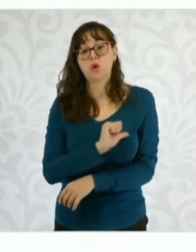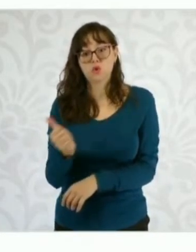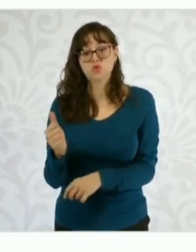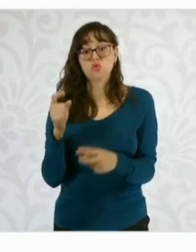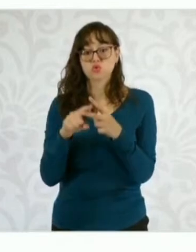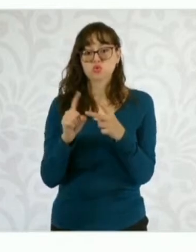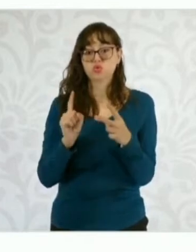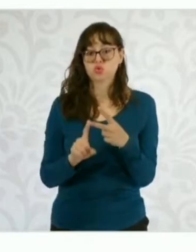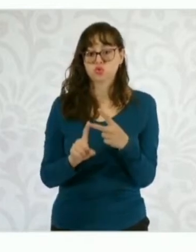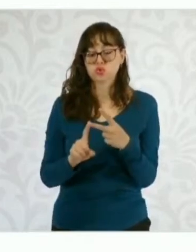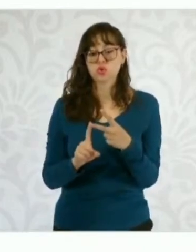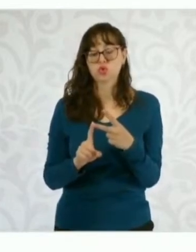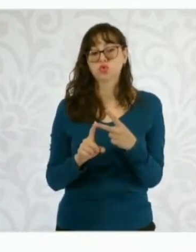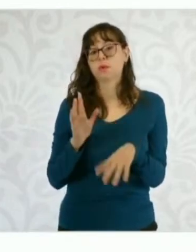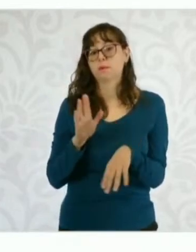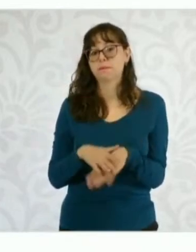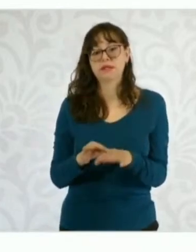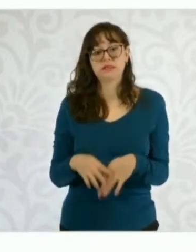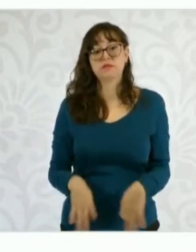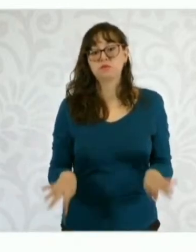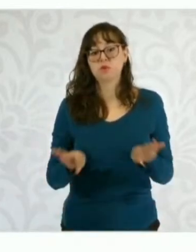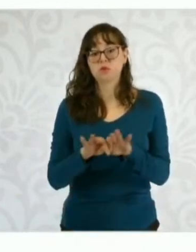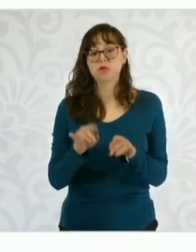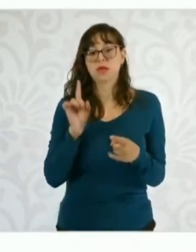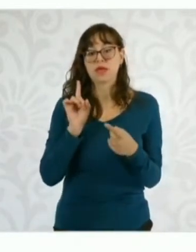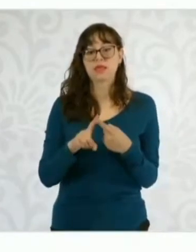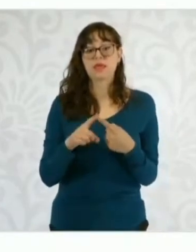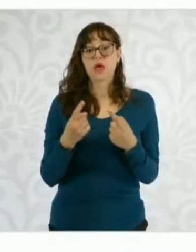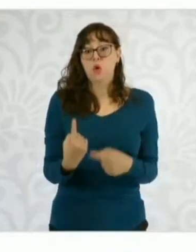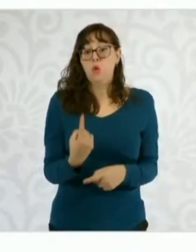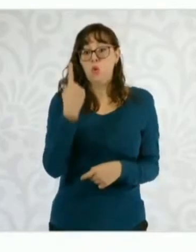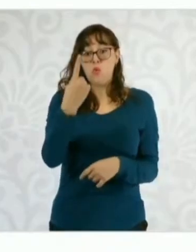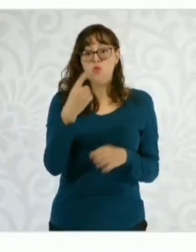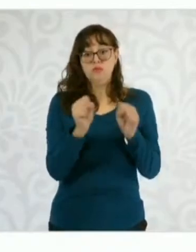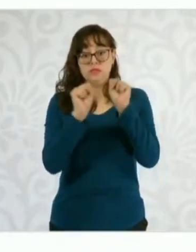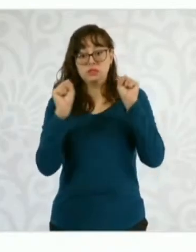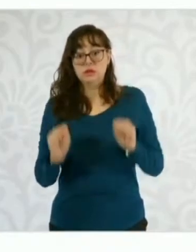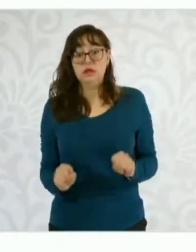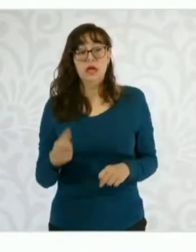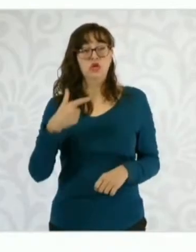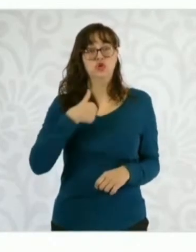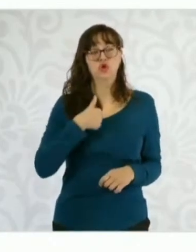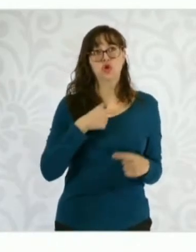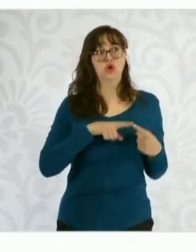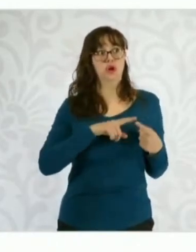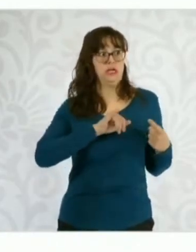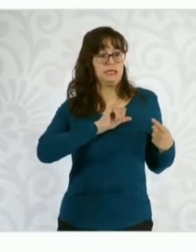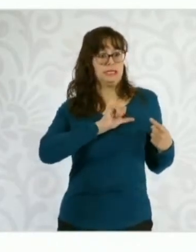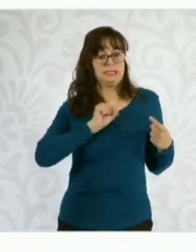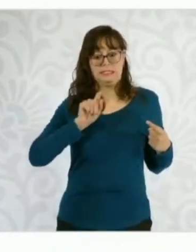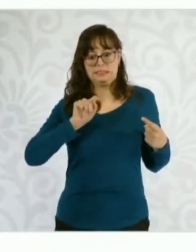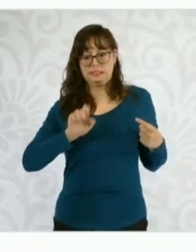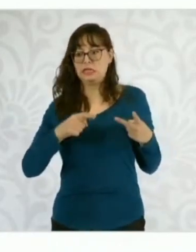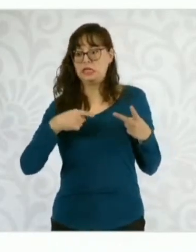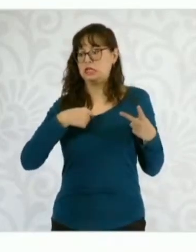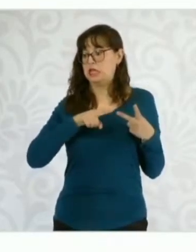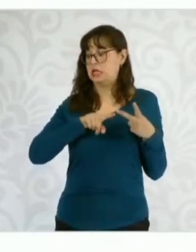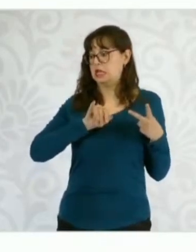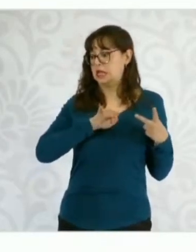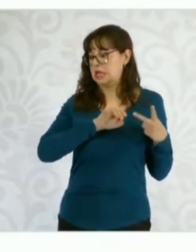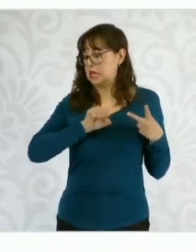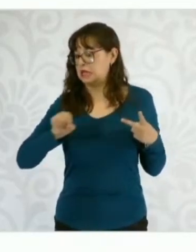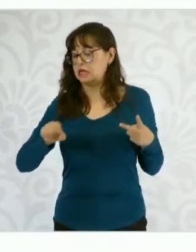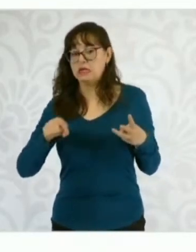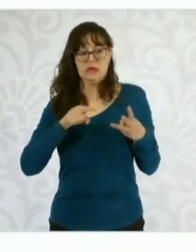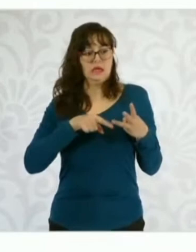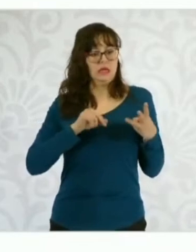más estratégicos. Uno es operar como un sistema unificado de salud sin importar si se cuenta con seguridad social, es decir, que nosotros como sistema público